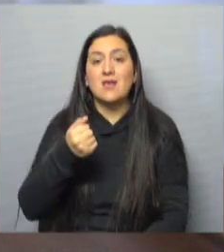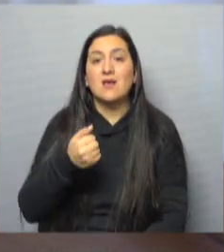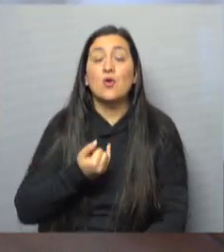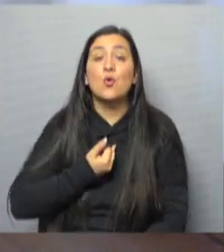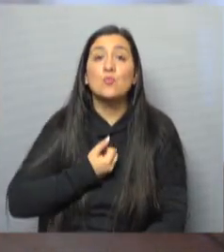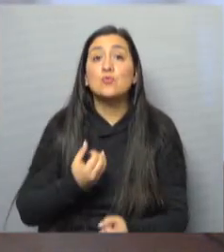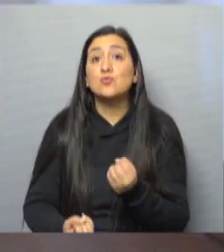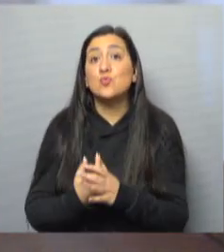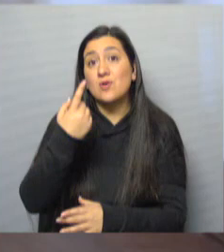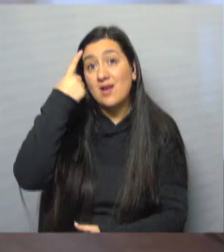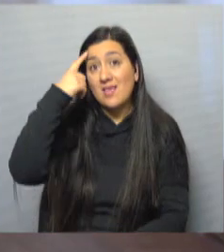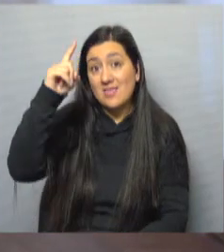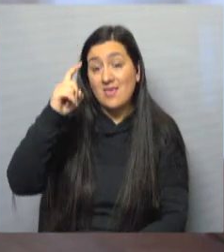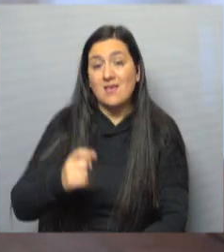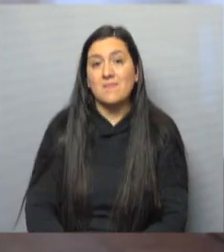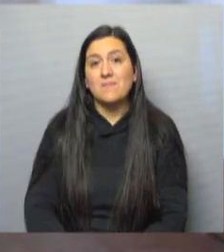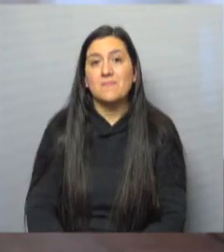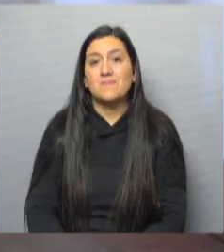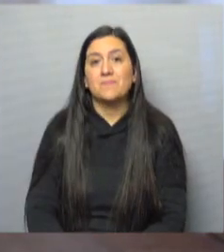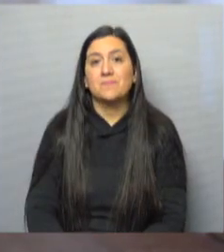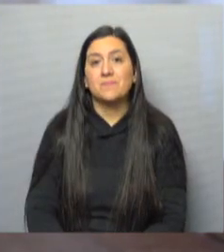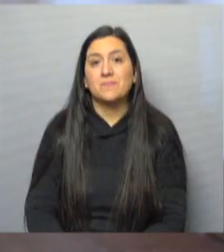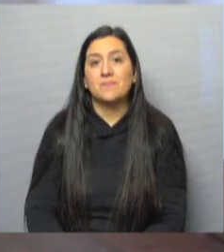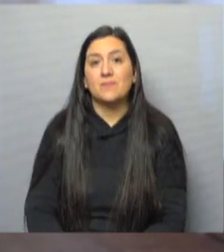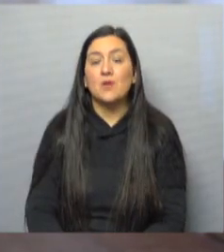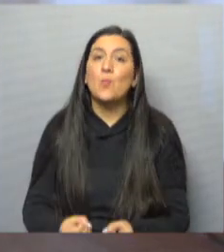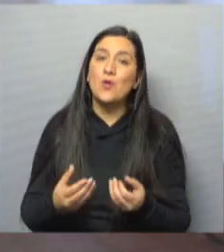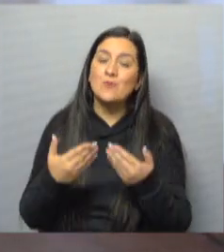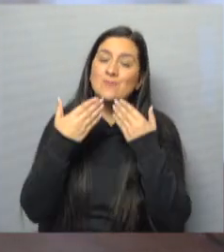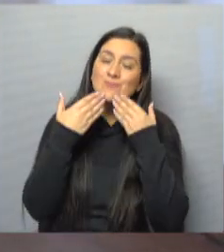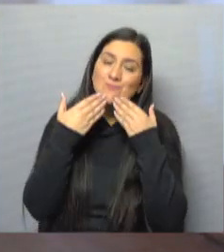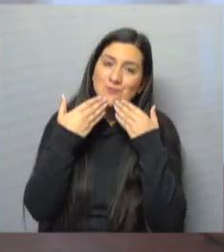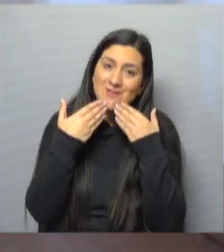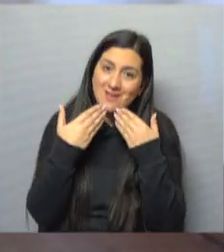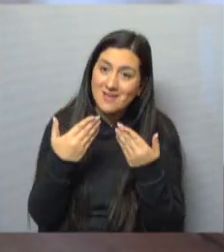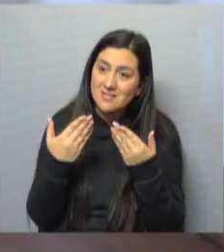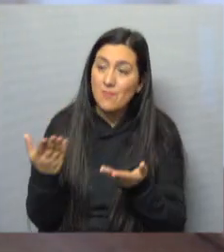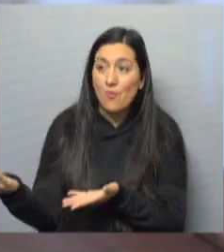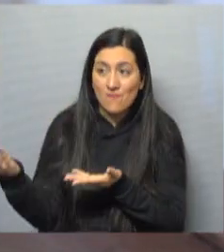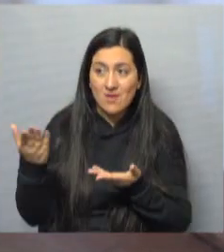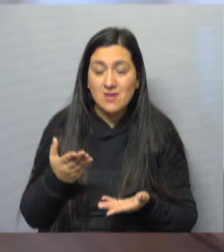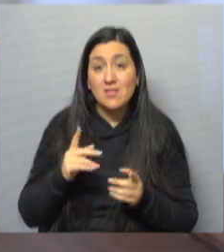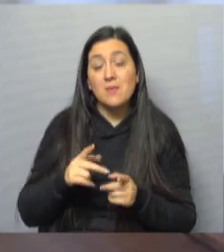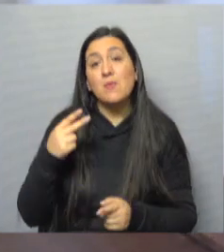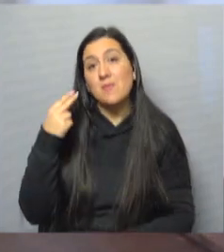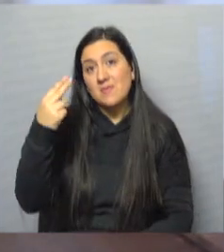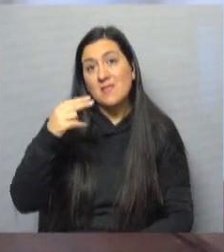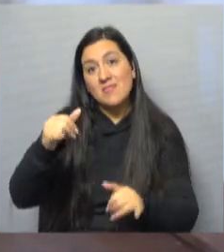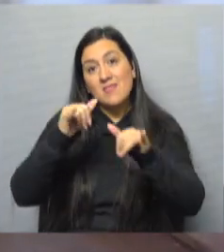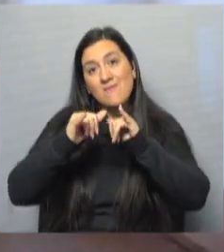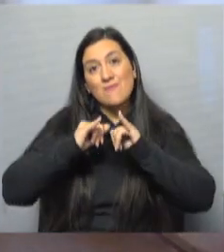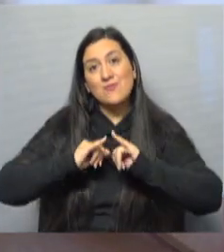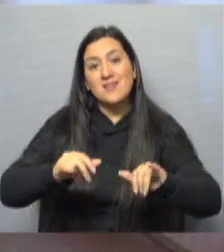reflexionar sobre estos temas que fue un poco lo que los motivó a ustedes bueno muchas gracias por haber venido y por permitirnos difundir este